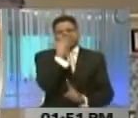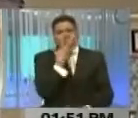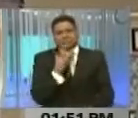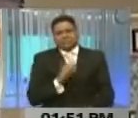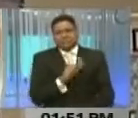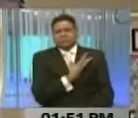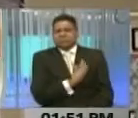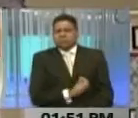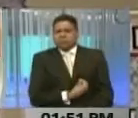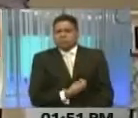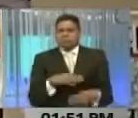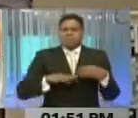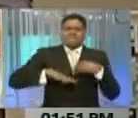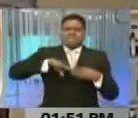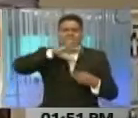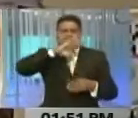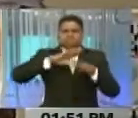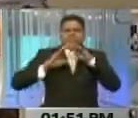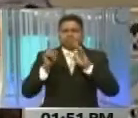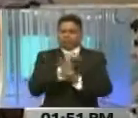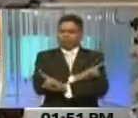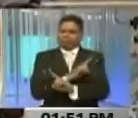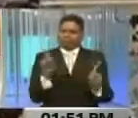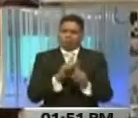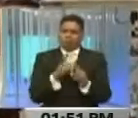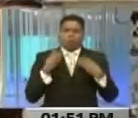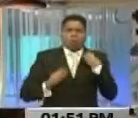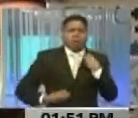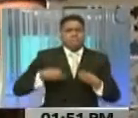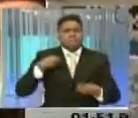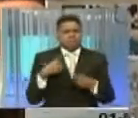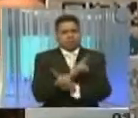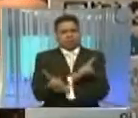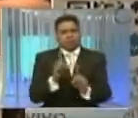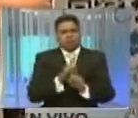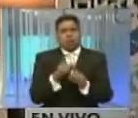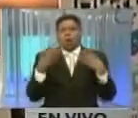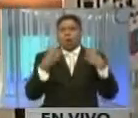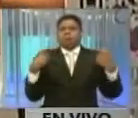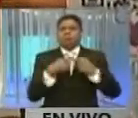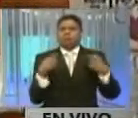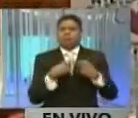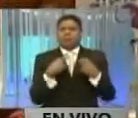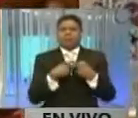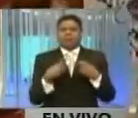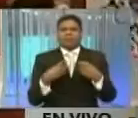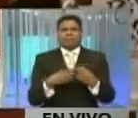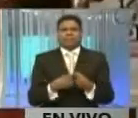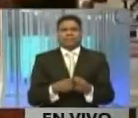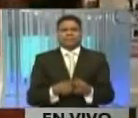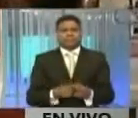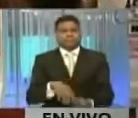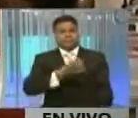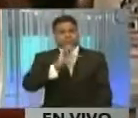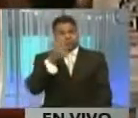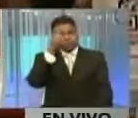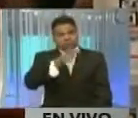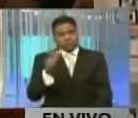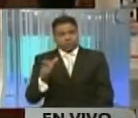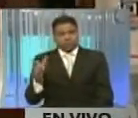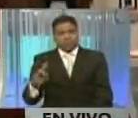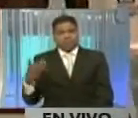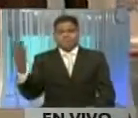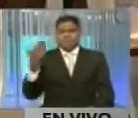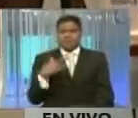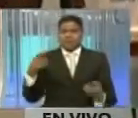sumidos en la desesperanza, sumidos en la angustia o sumidos en la pelea entre hermanos. A aquellos que vengan con pelea, los invitamos